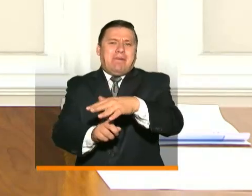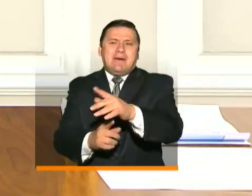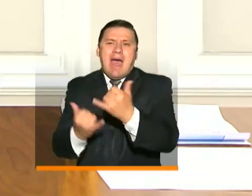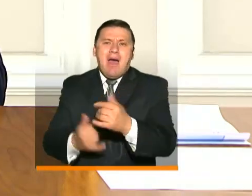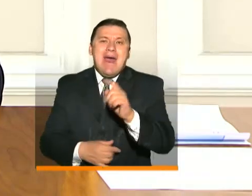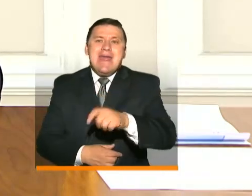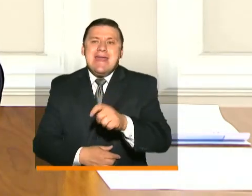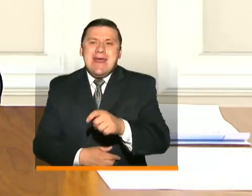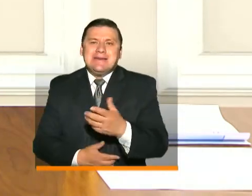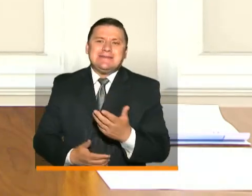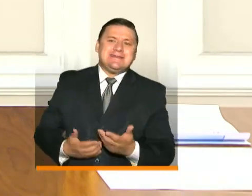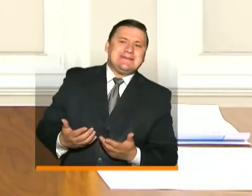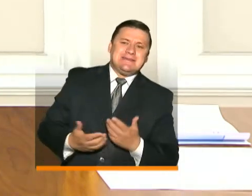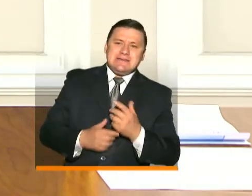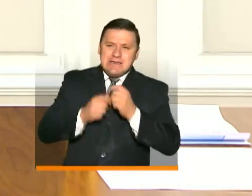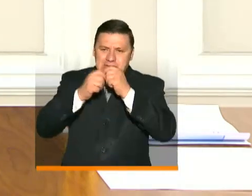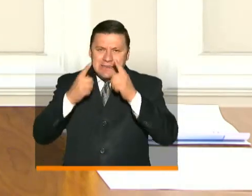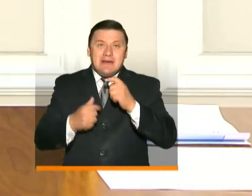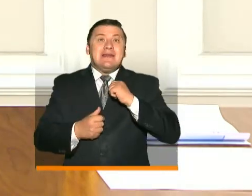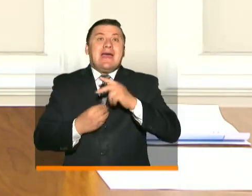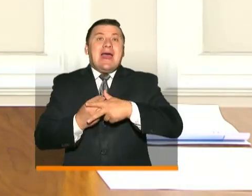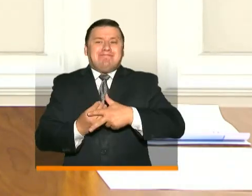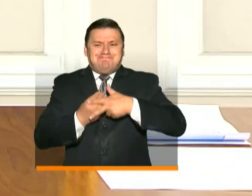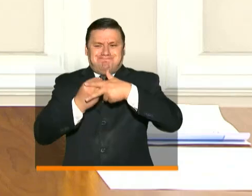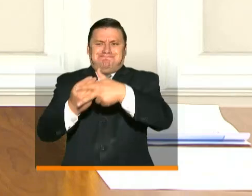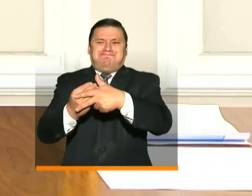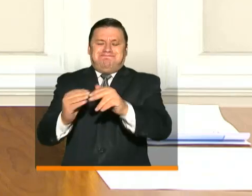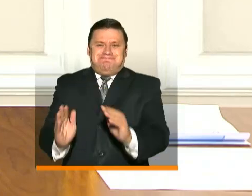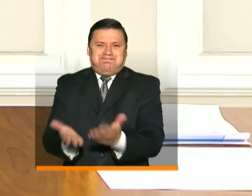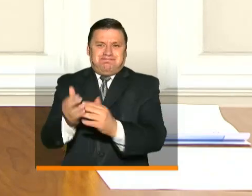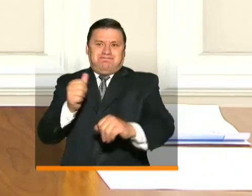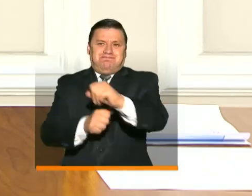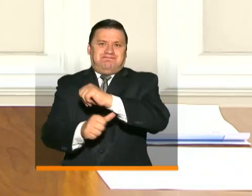necesitan tener también herramientas poderosas para